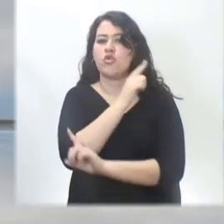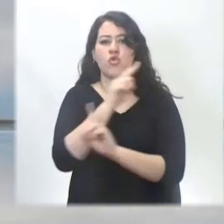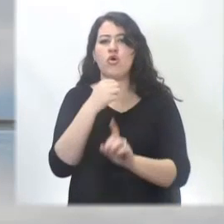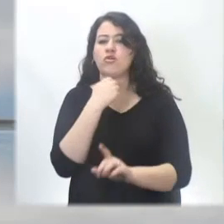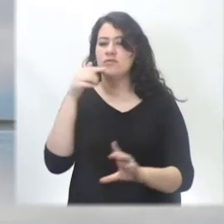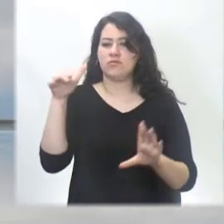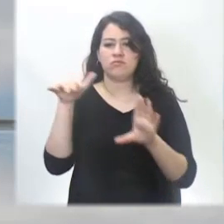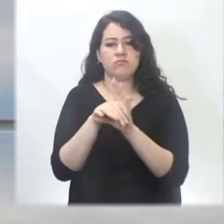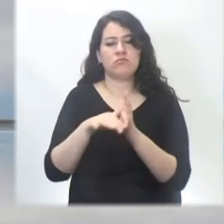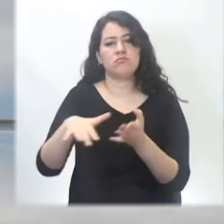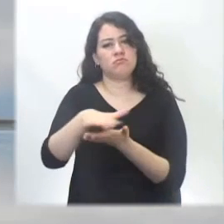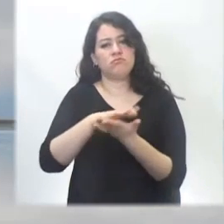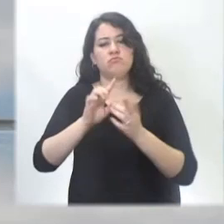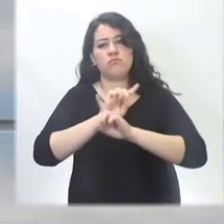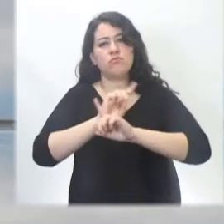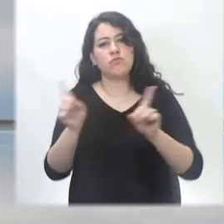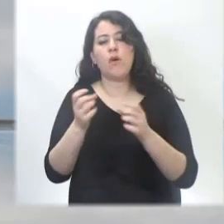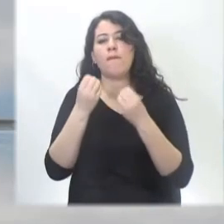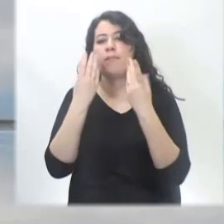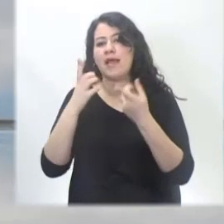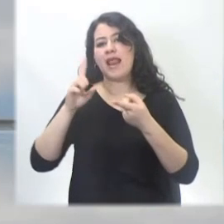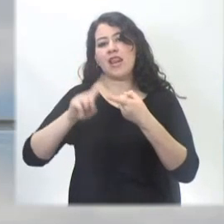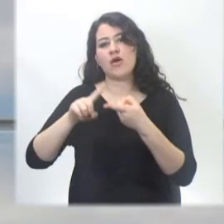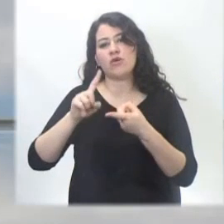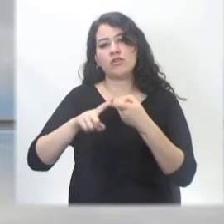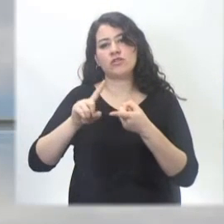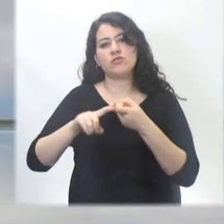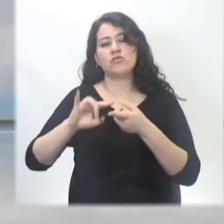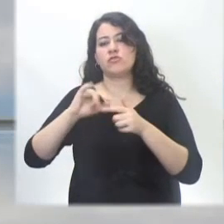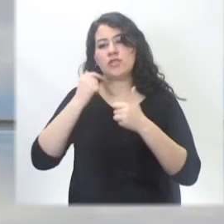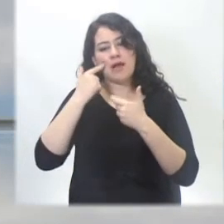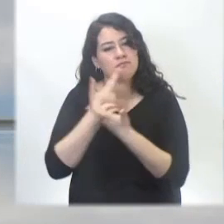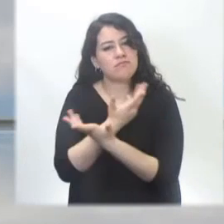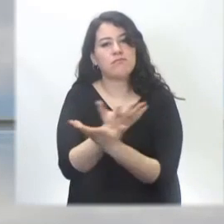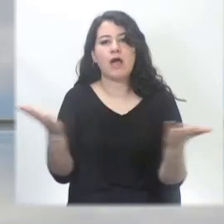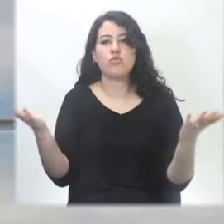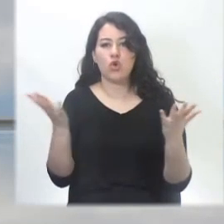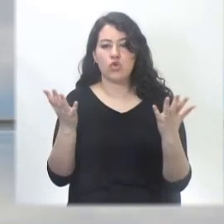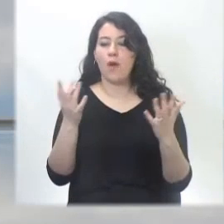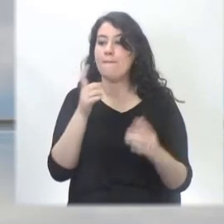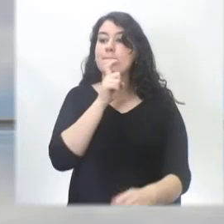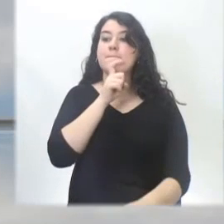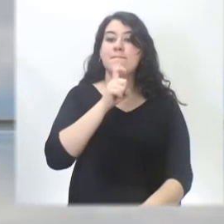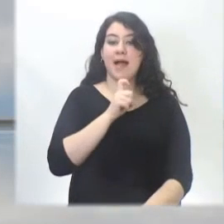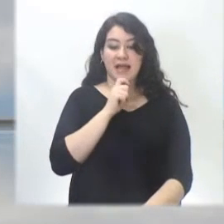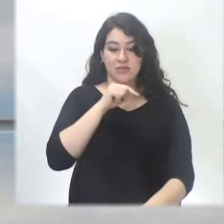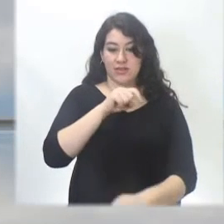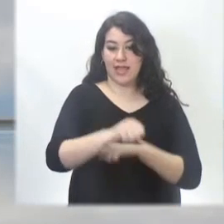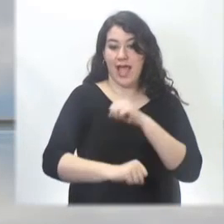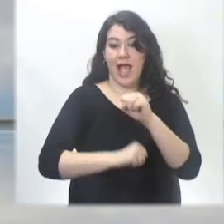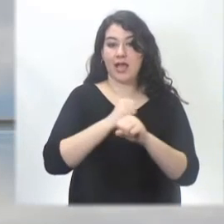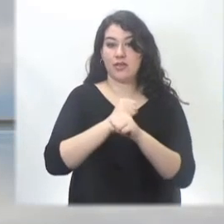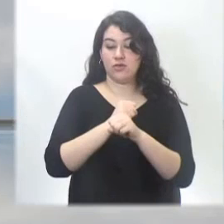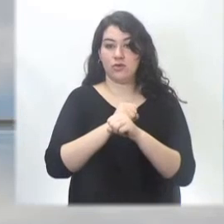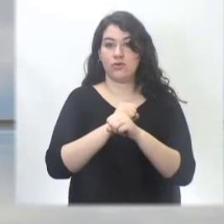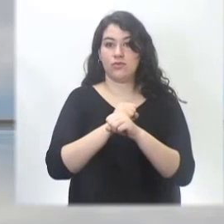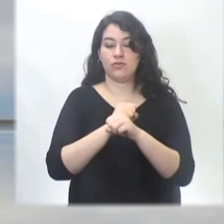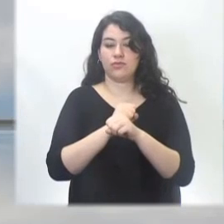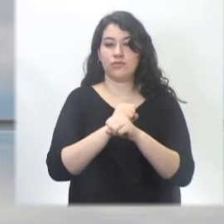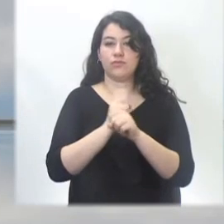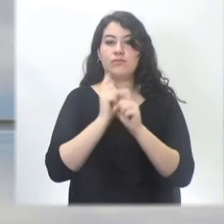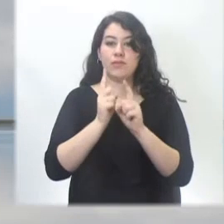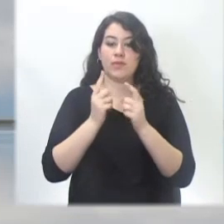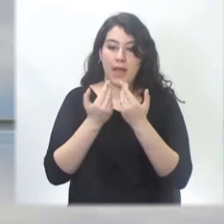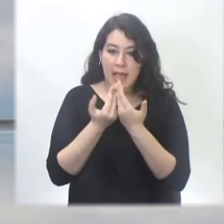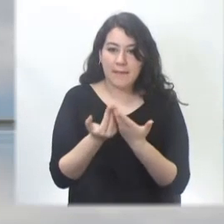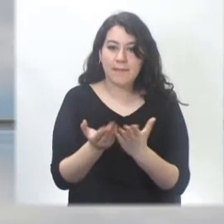situación en la medida que la negociación ha tomado estado público desde marzo del presente año, momento en que se realizaron las